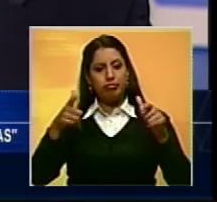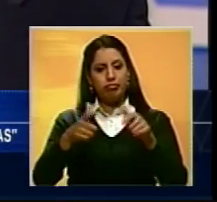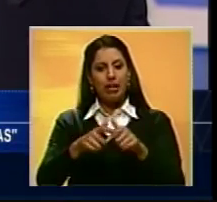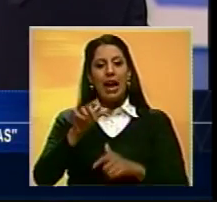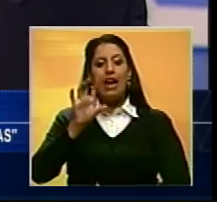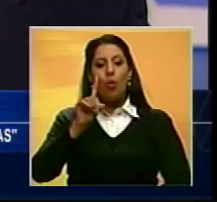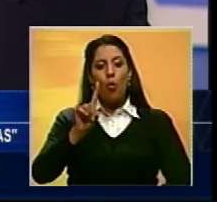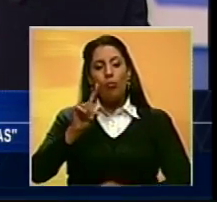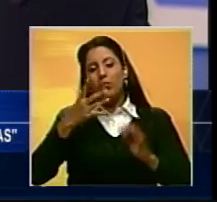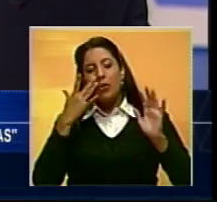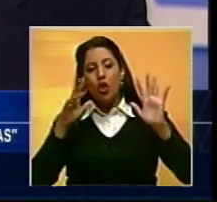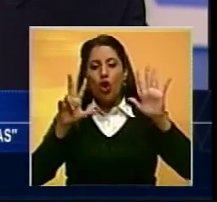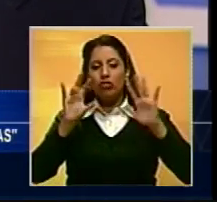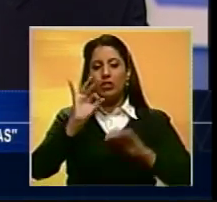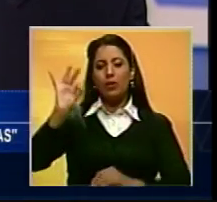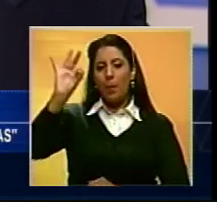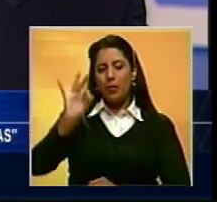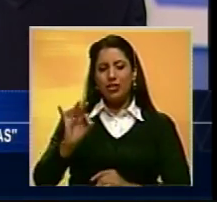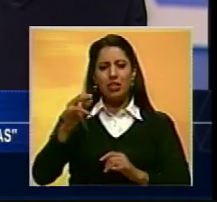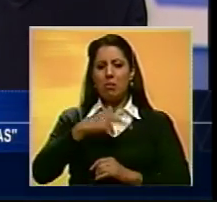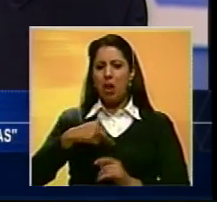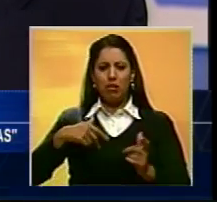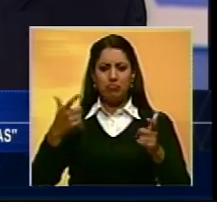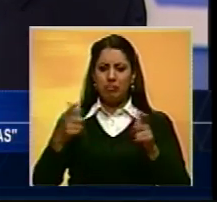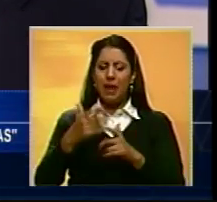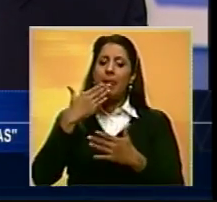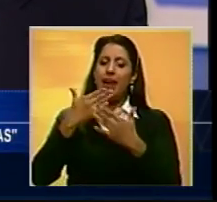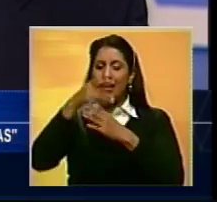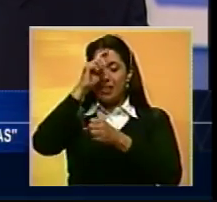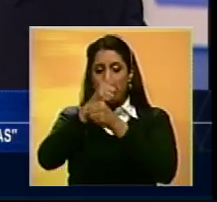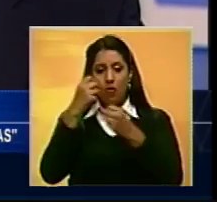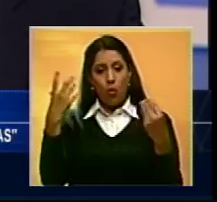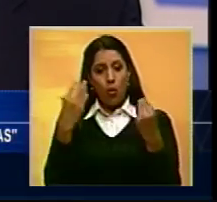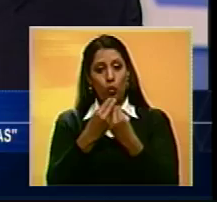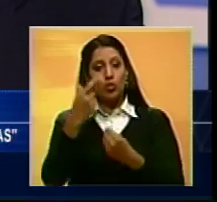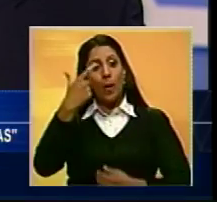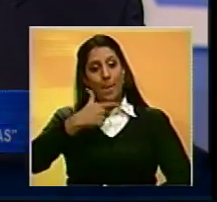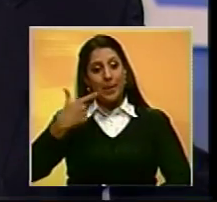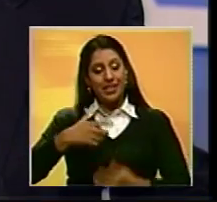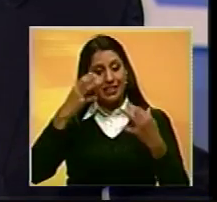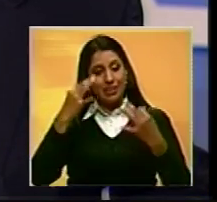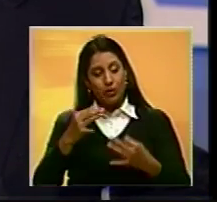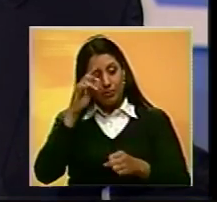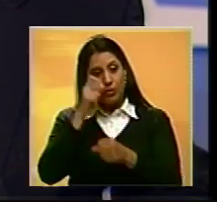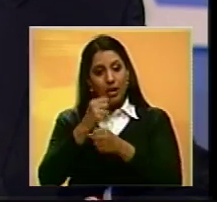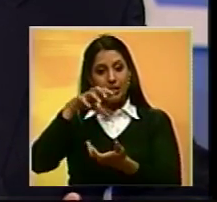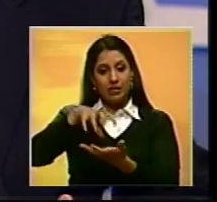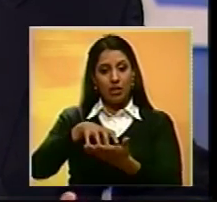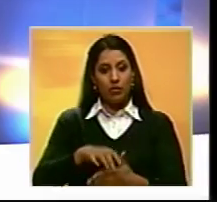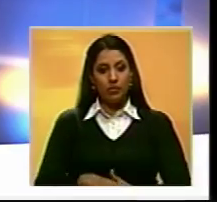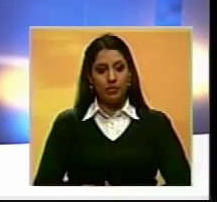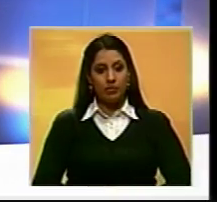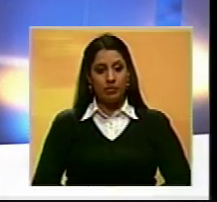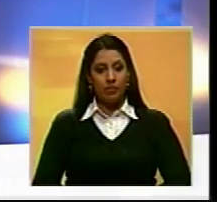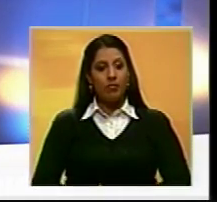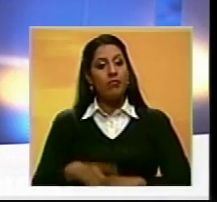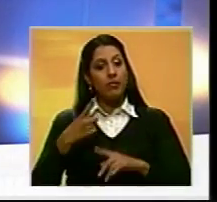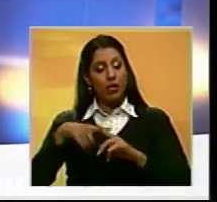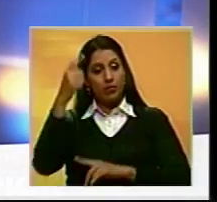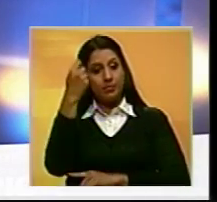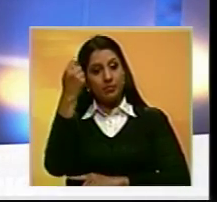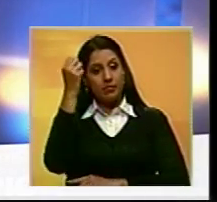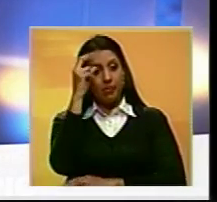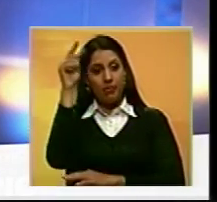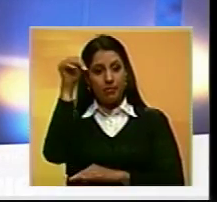cerca de un 80% la inseguridad gracias al trabajo en conjunto de los cuerpos de seguridad del Estado. El diputado